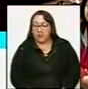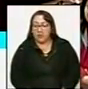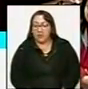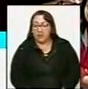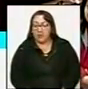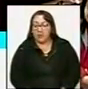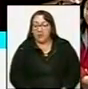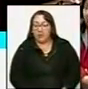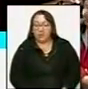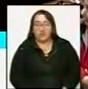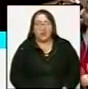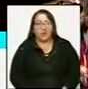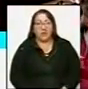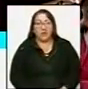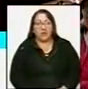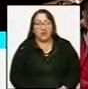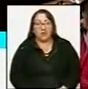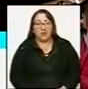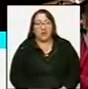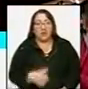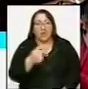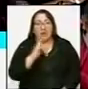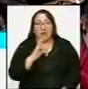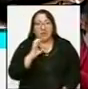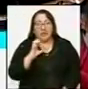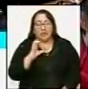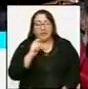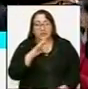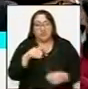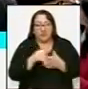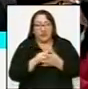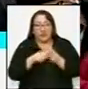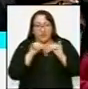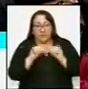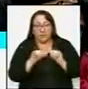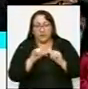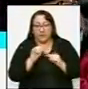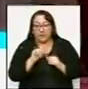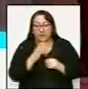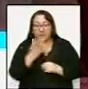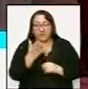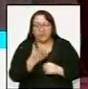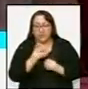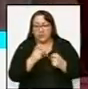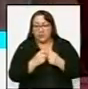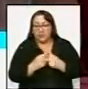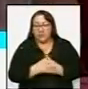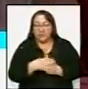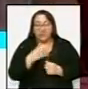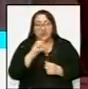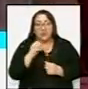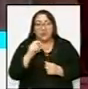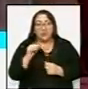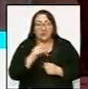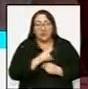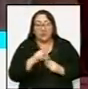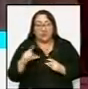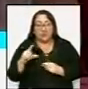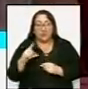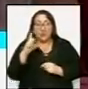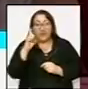Tenemos el literal A, B y C, que son los que están quedando, y el pedido del congresista Costa de que el literal